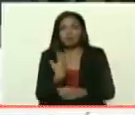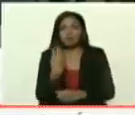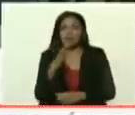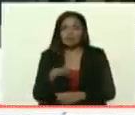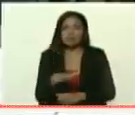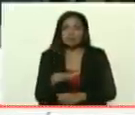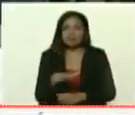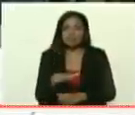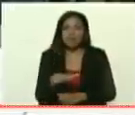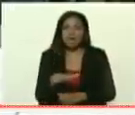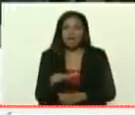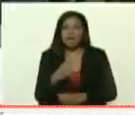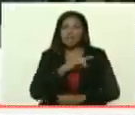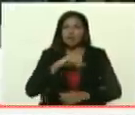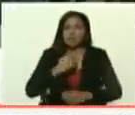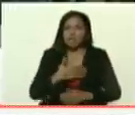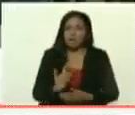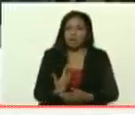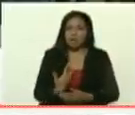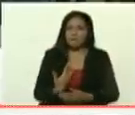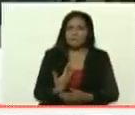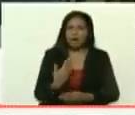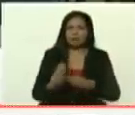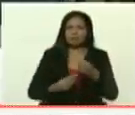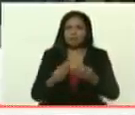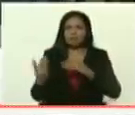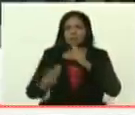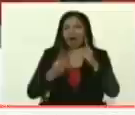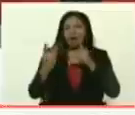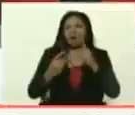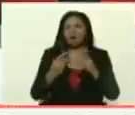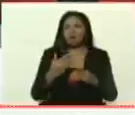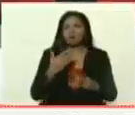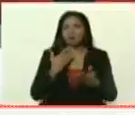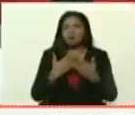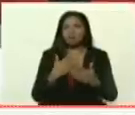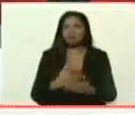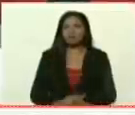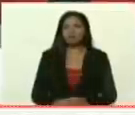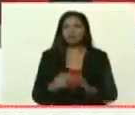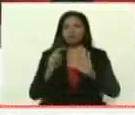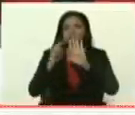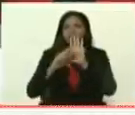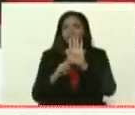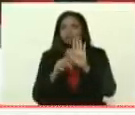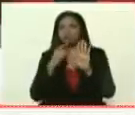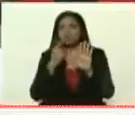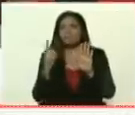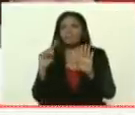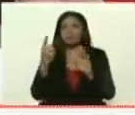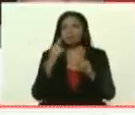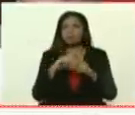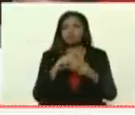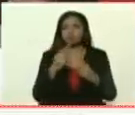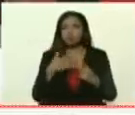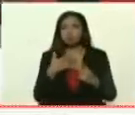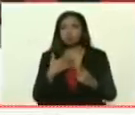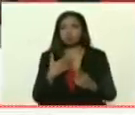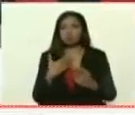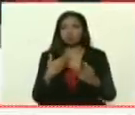en contra o están dudosos del diálogo? Gracias. Bueno, son varias cosas que tú dices. Primero, yo no siento ninguna